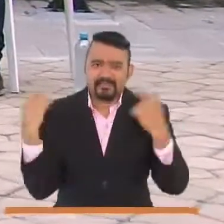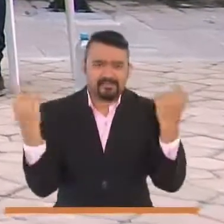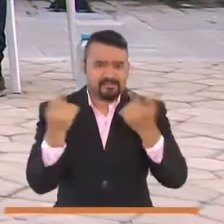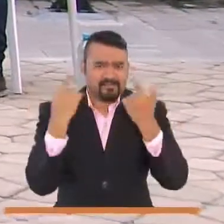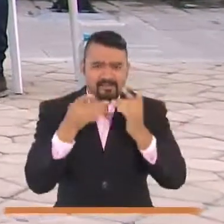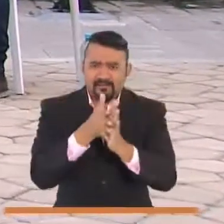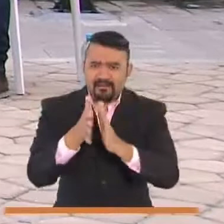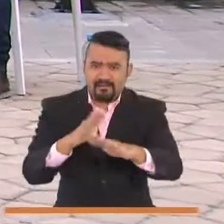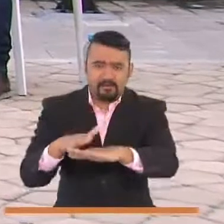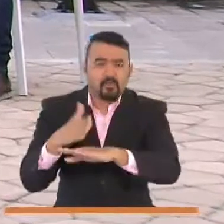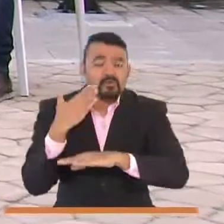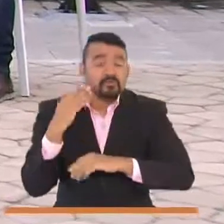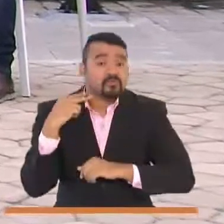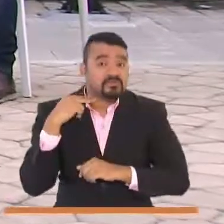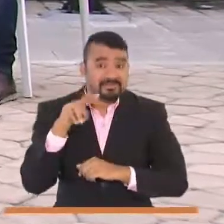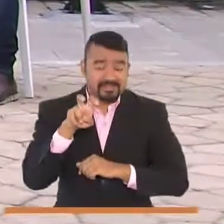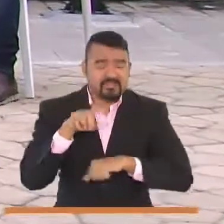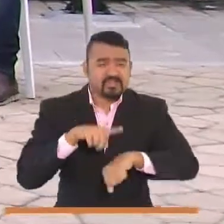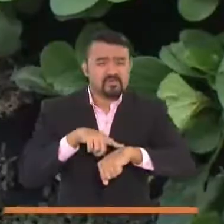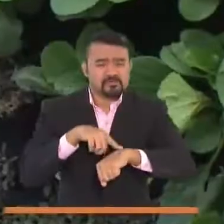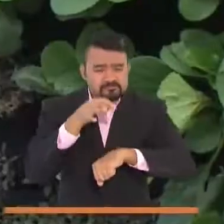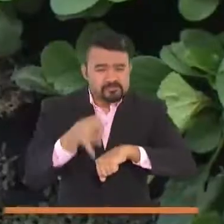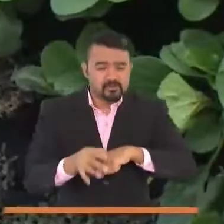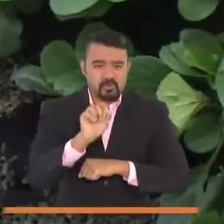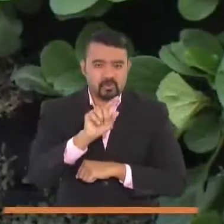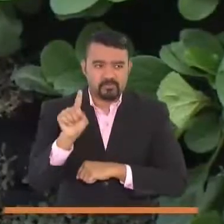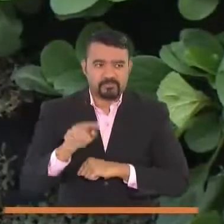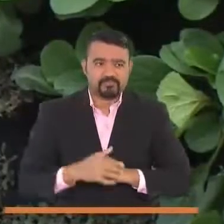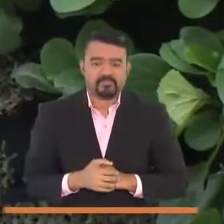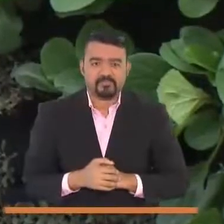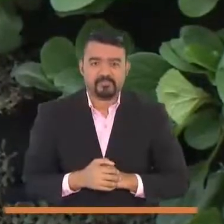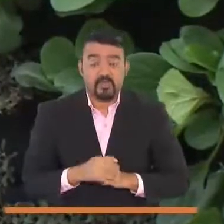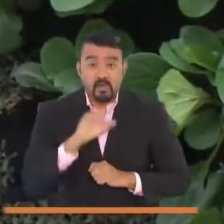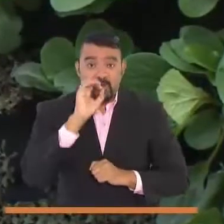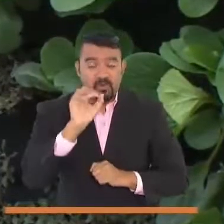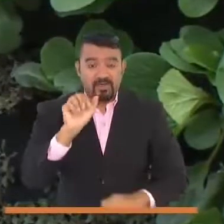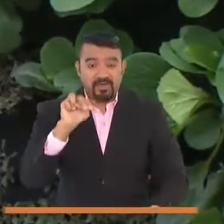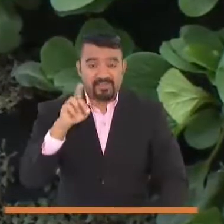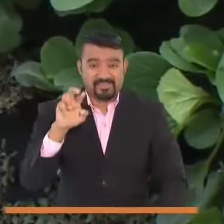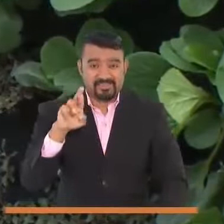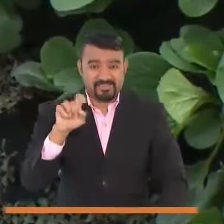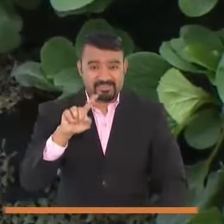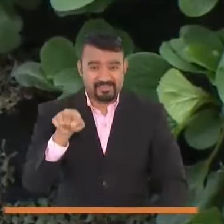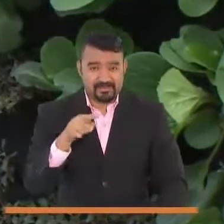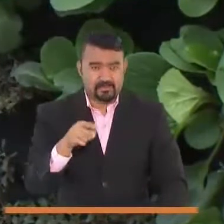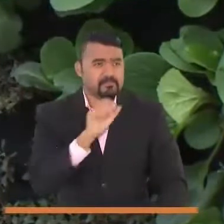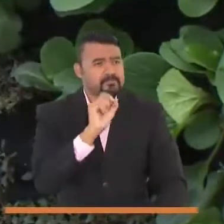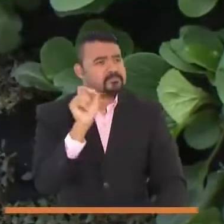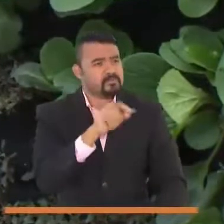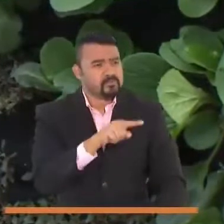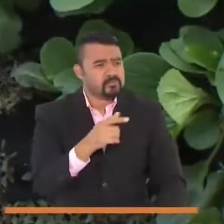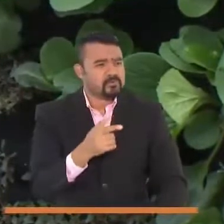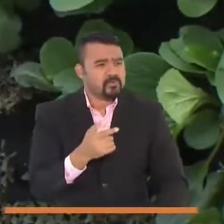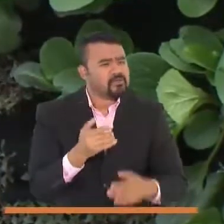comunidad, 7 de noviembre a las 11 de la mañana. Secretario de Obras Públicas, Andrés Aristizábal, ¿qué resalta desde su